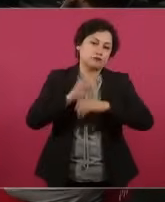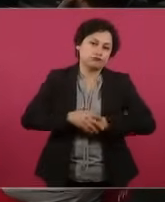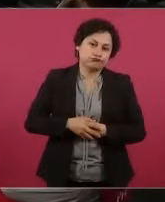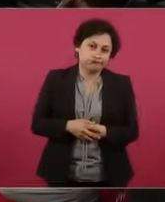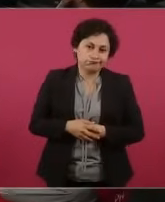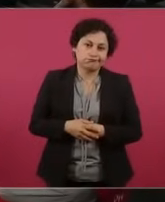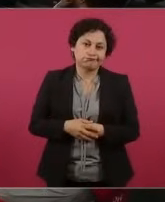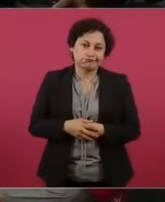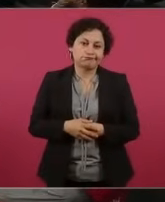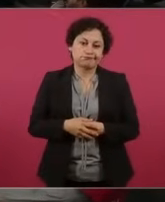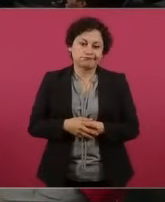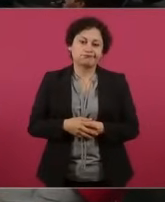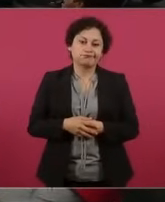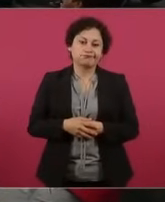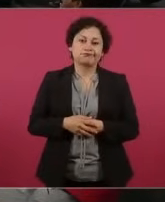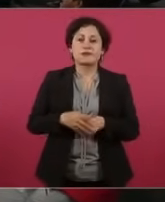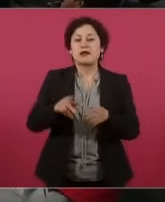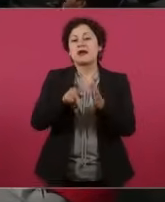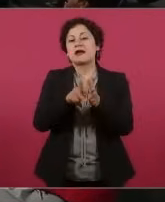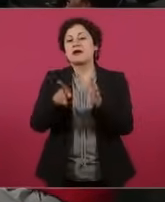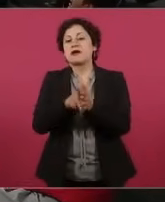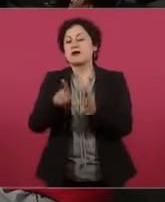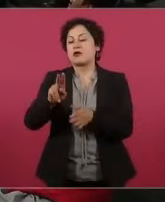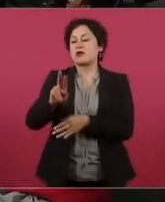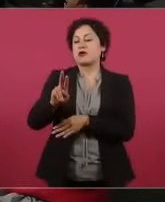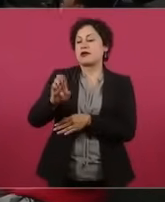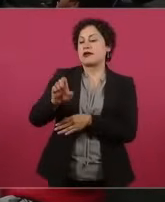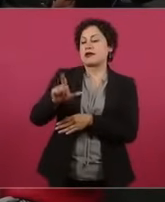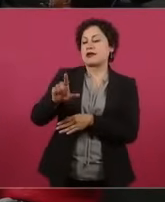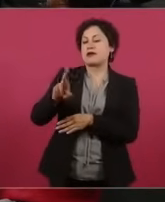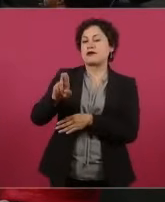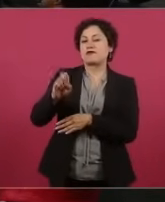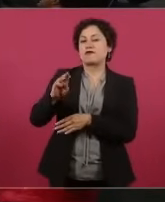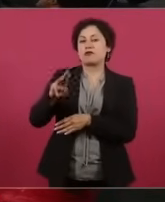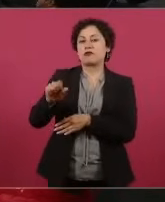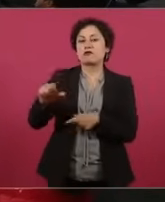¿Con quién estaba el periódico Reforma?